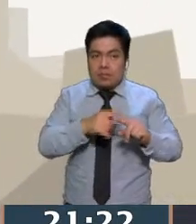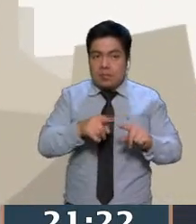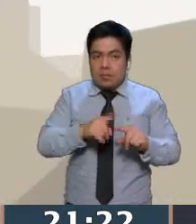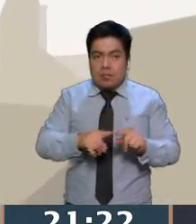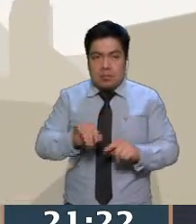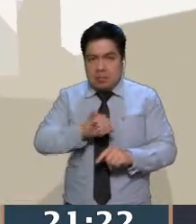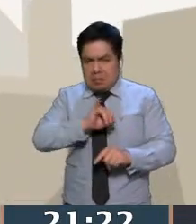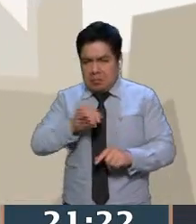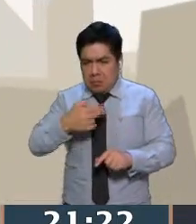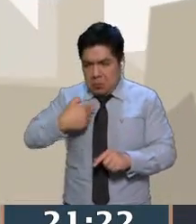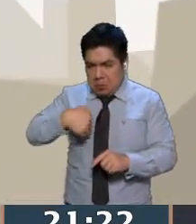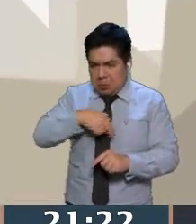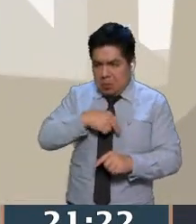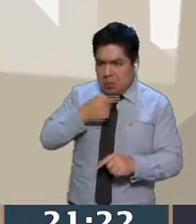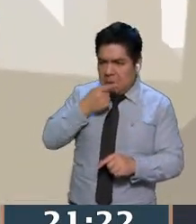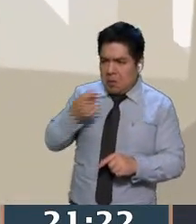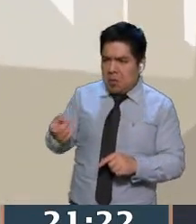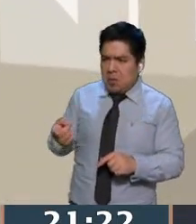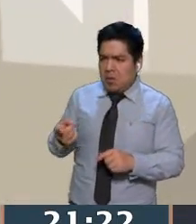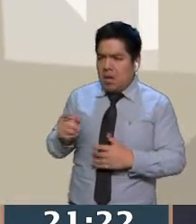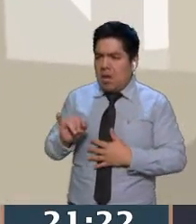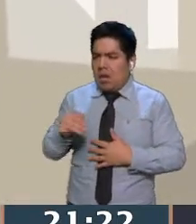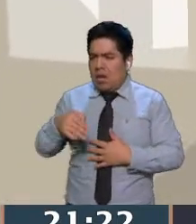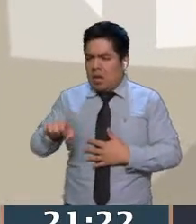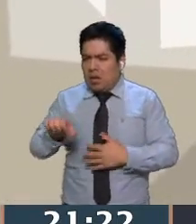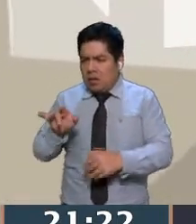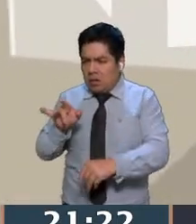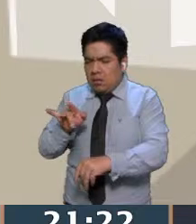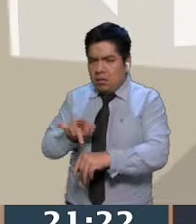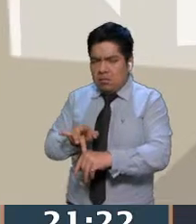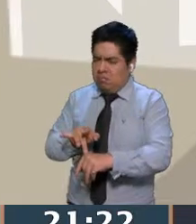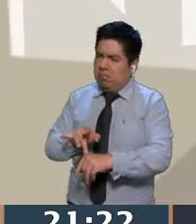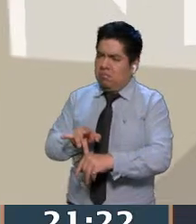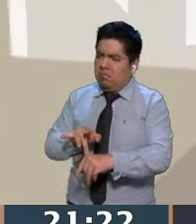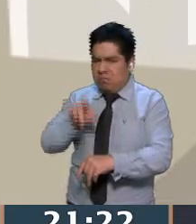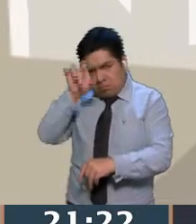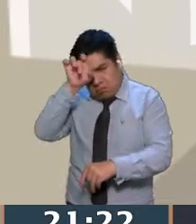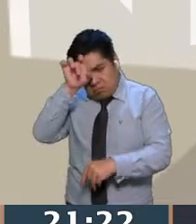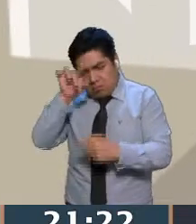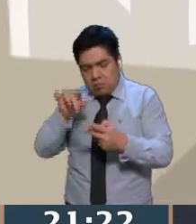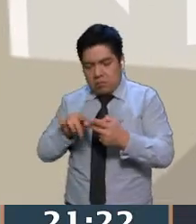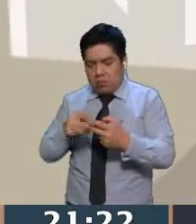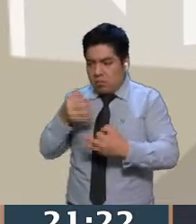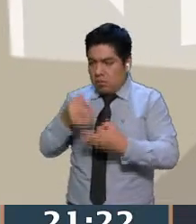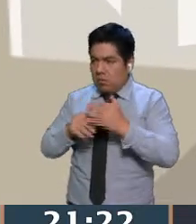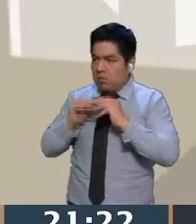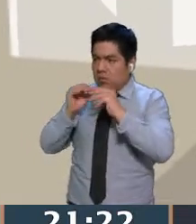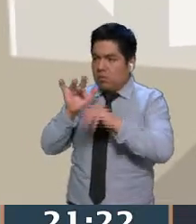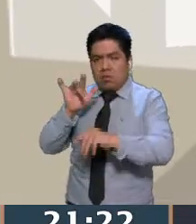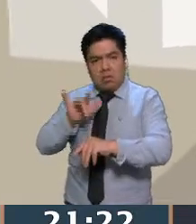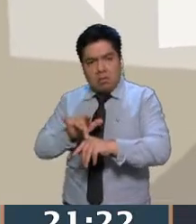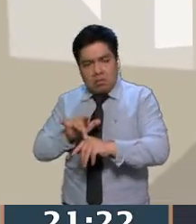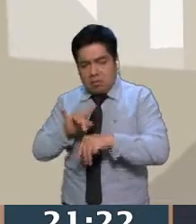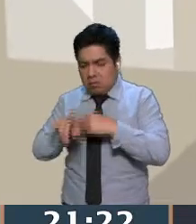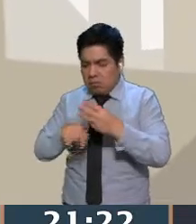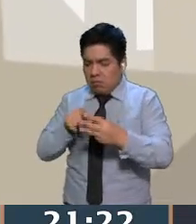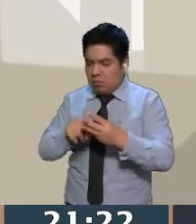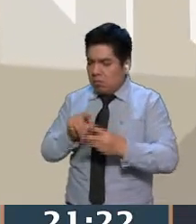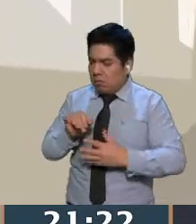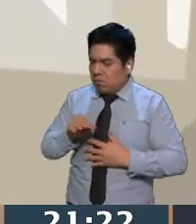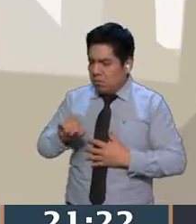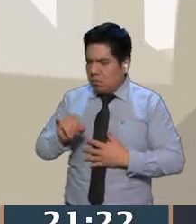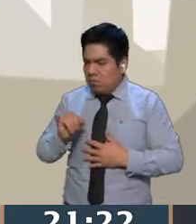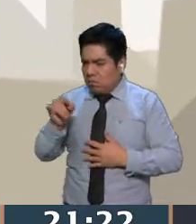jamás diríamos, al INE no se toca, sí, a la Suprema Corte no se toca, al INAI no se le toca.